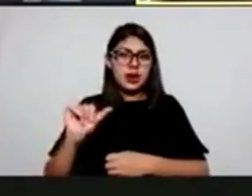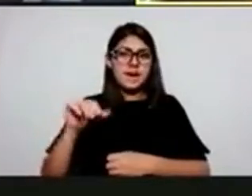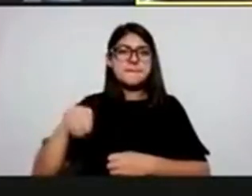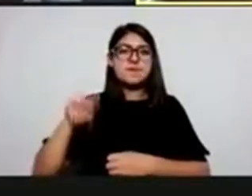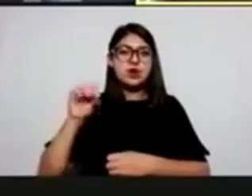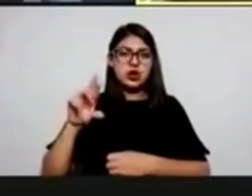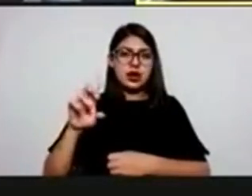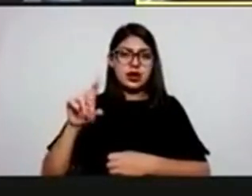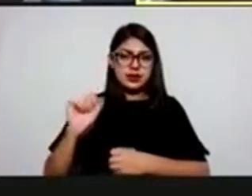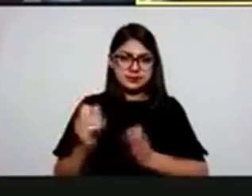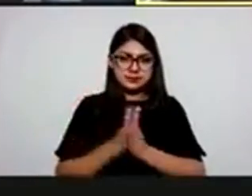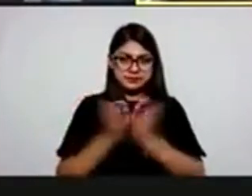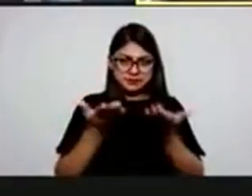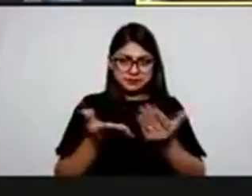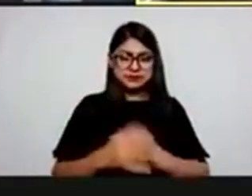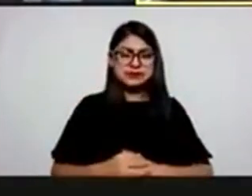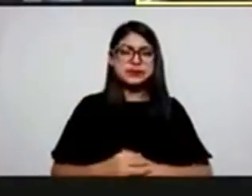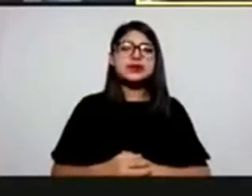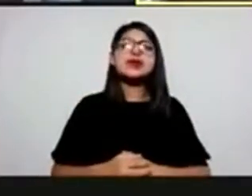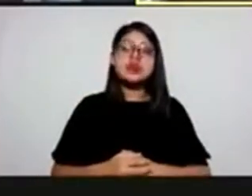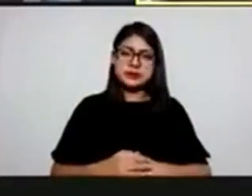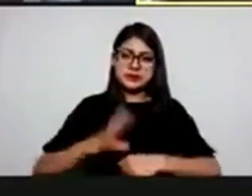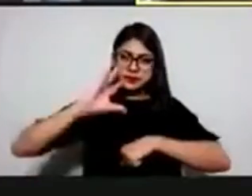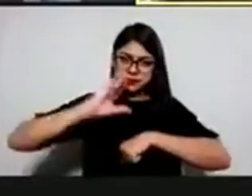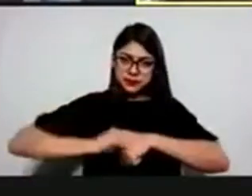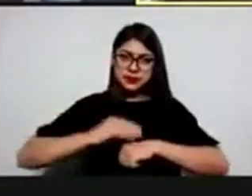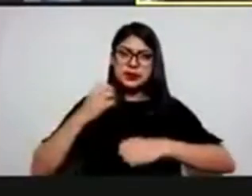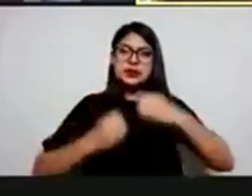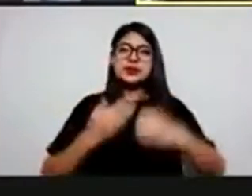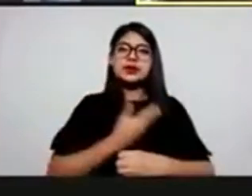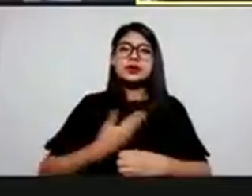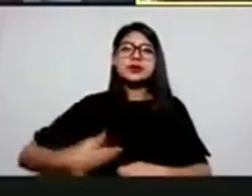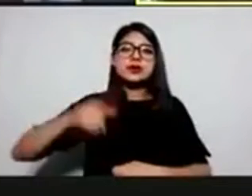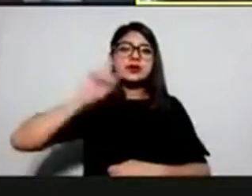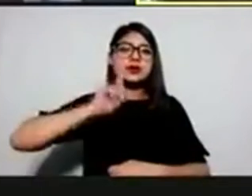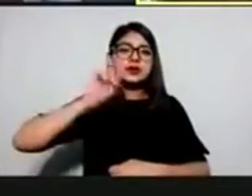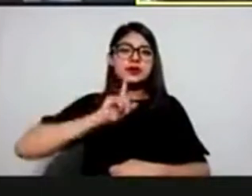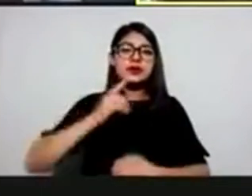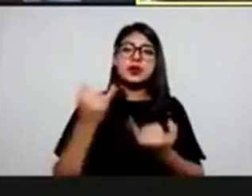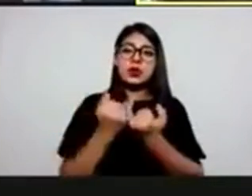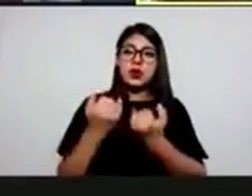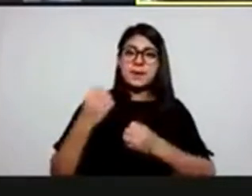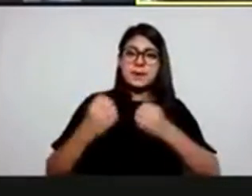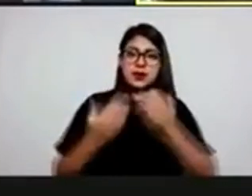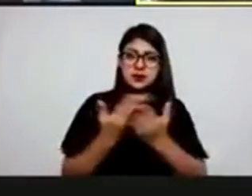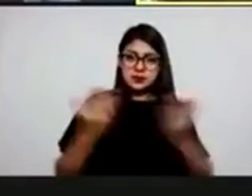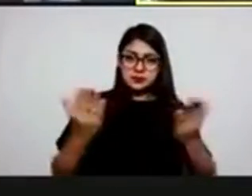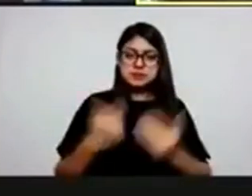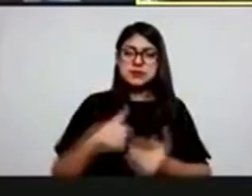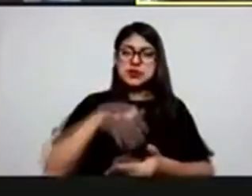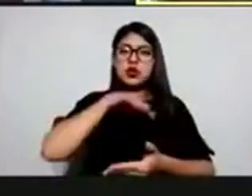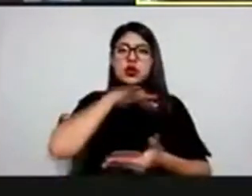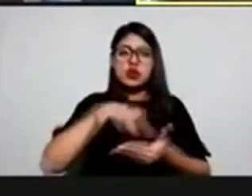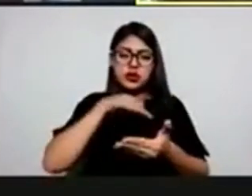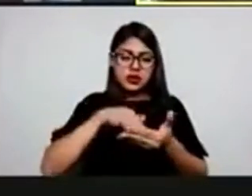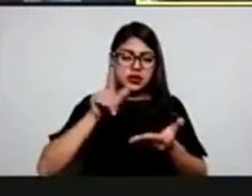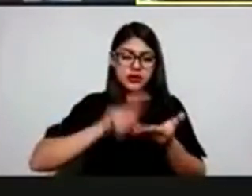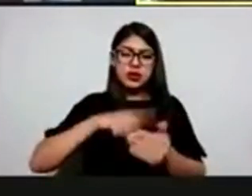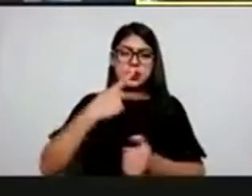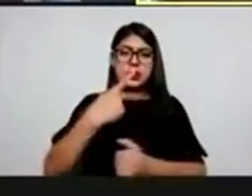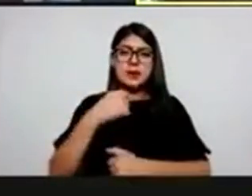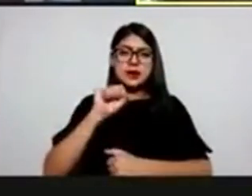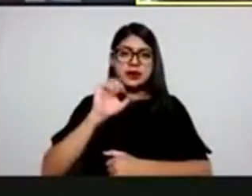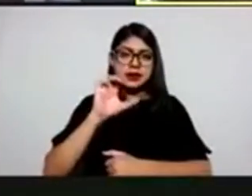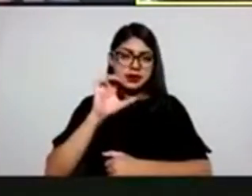Su autorización, magistrada presidenta, señores magistrados. Doy cuenta con el proyecto de sentencia del procedimiento especial sancionador de